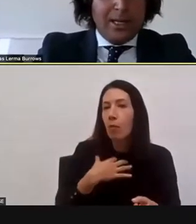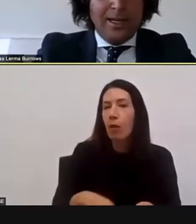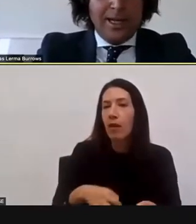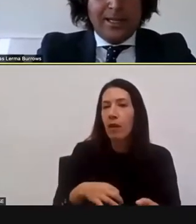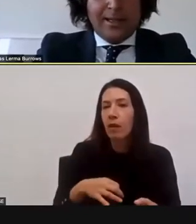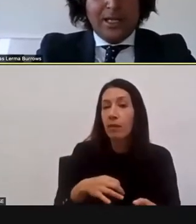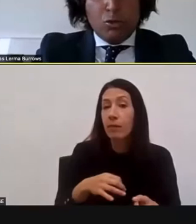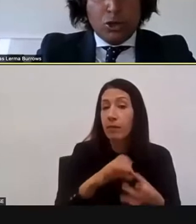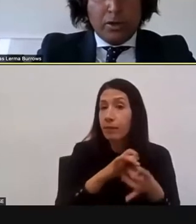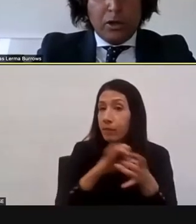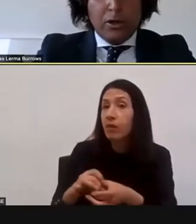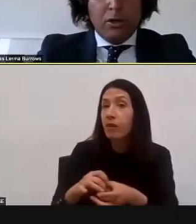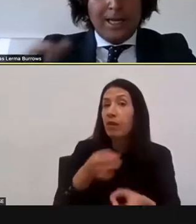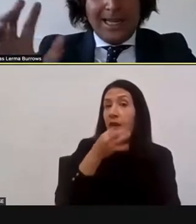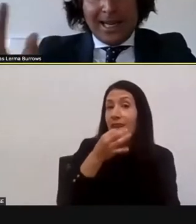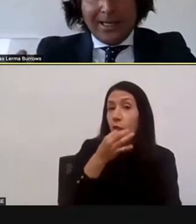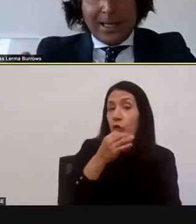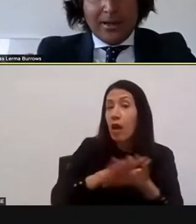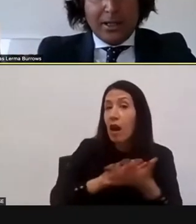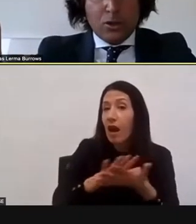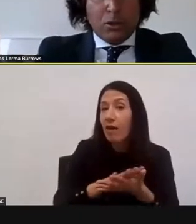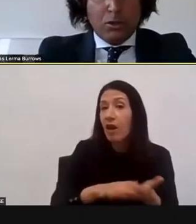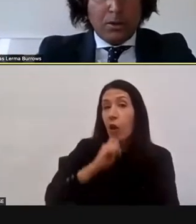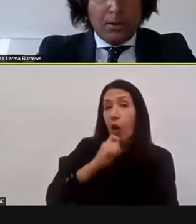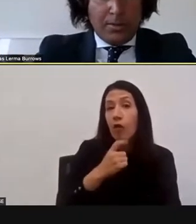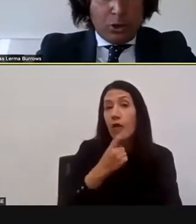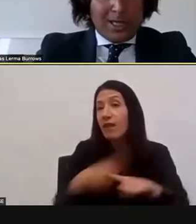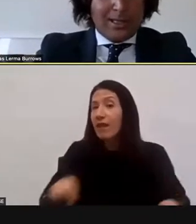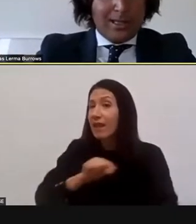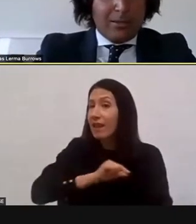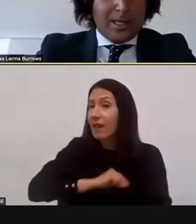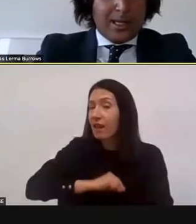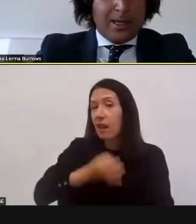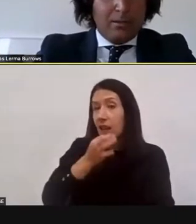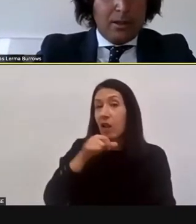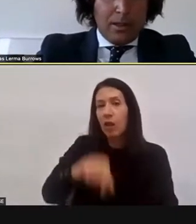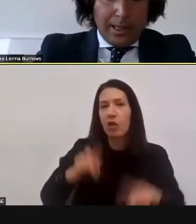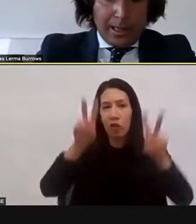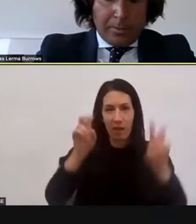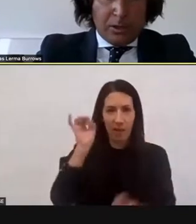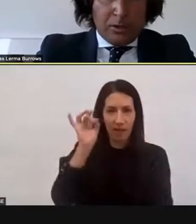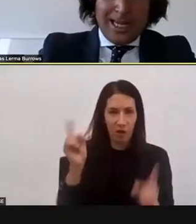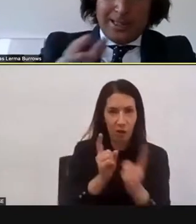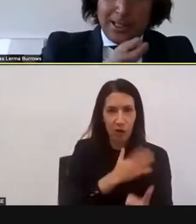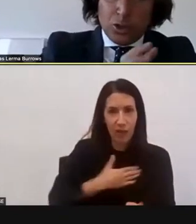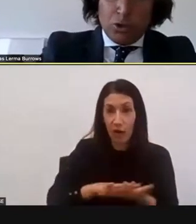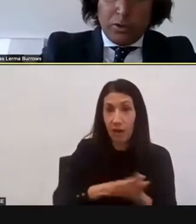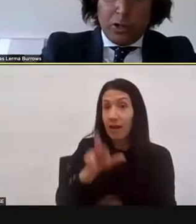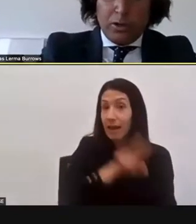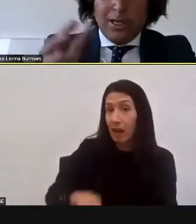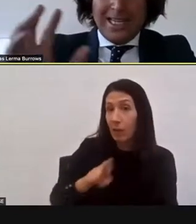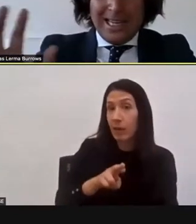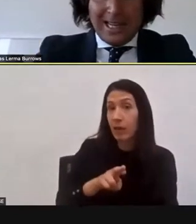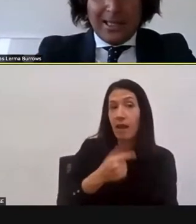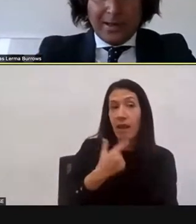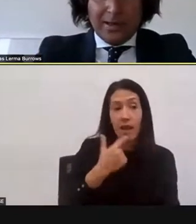línea entre el discurso del odio y la ética del discurso. De esto trata esta breve charla. Y repito, entre el discurso del odio